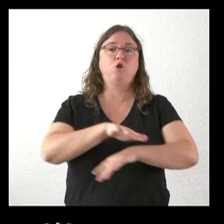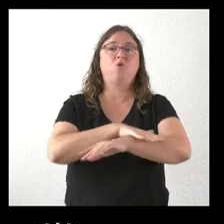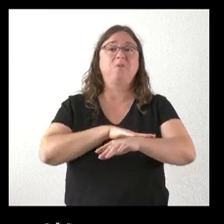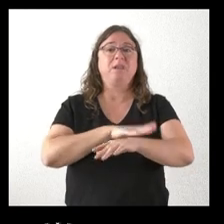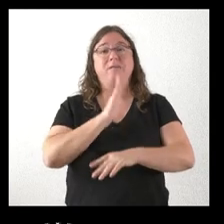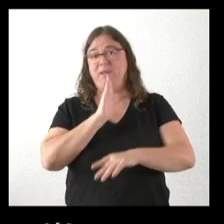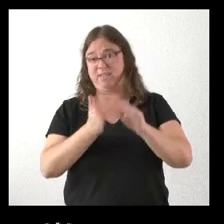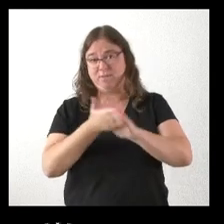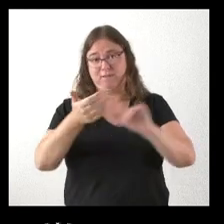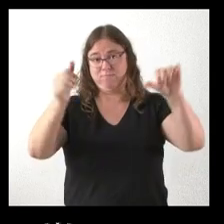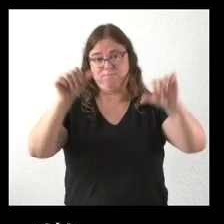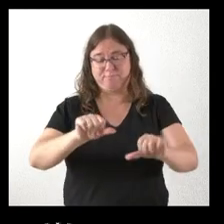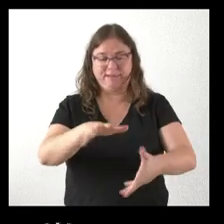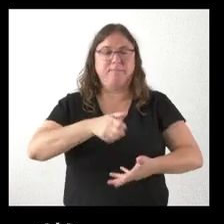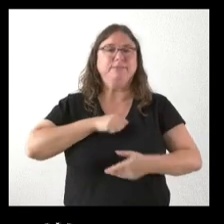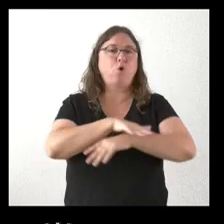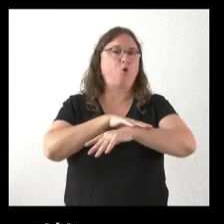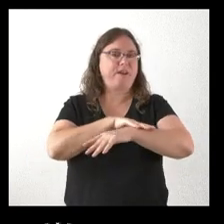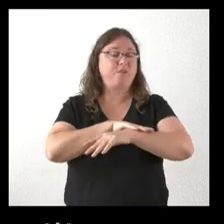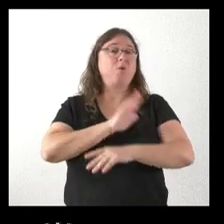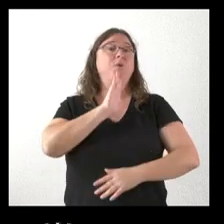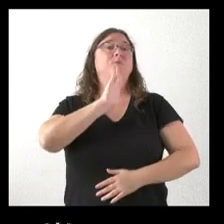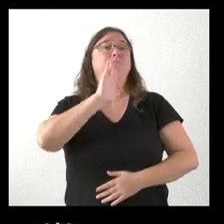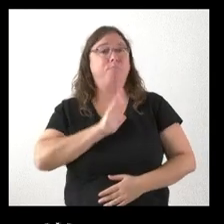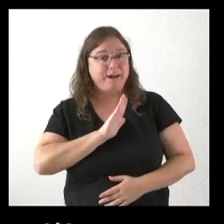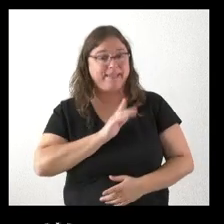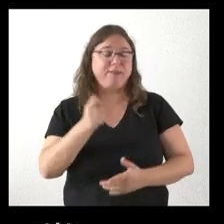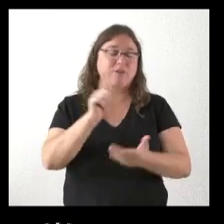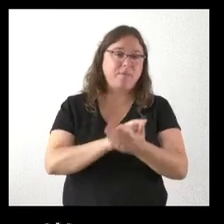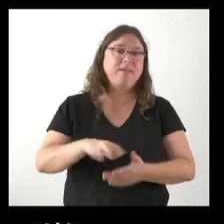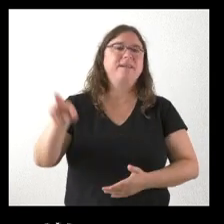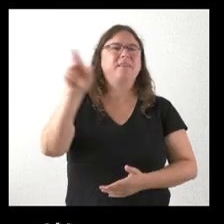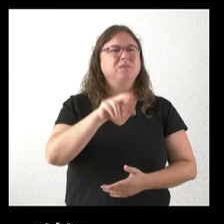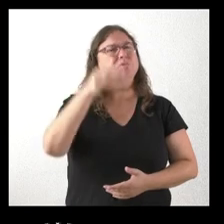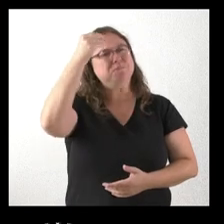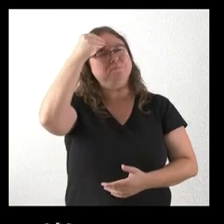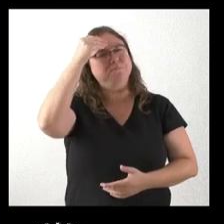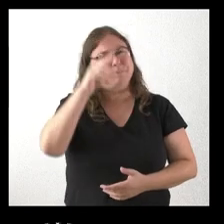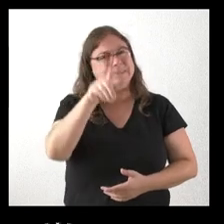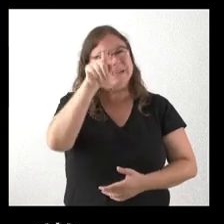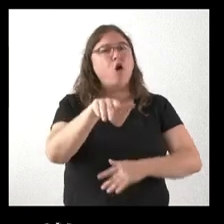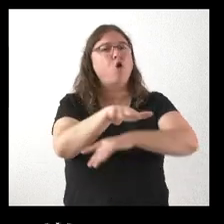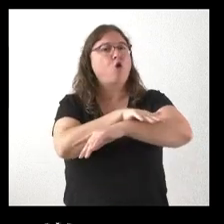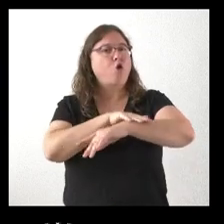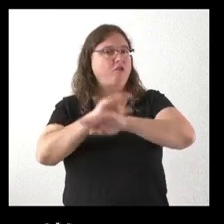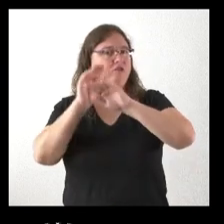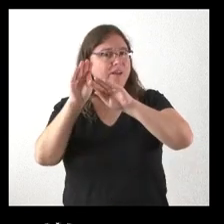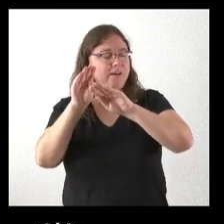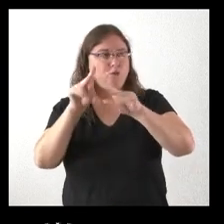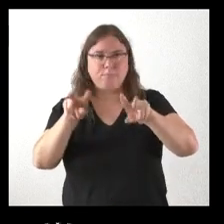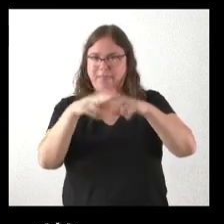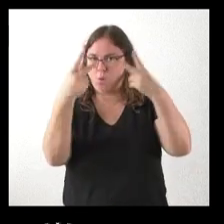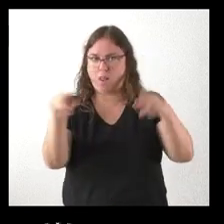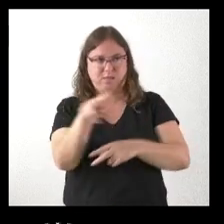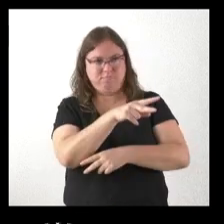va a salir adelante con una previsible nueva intento de investidura usted ve factible que el gobierno sea cual sea